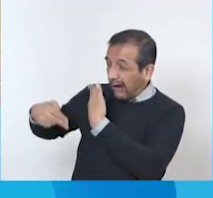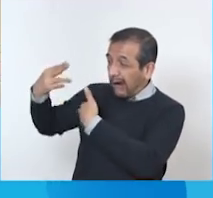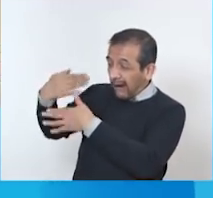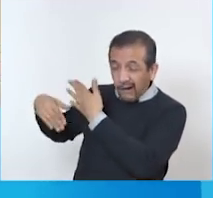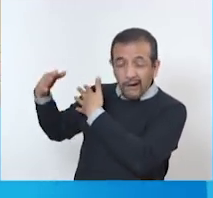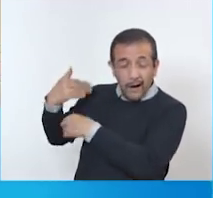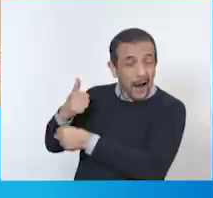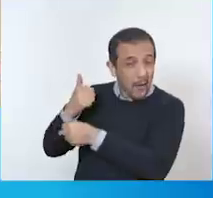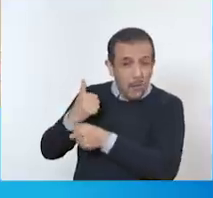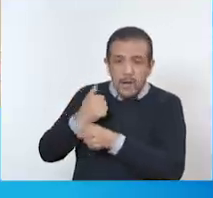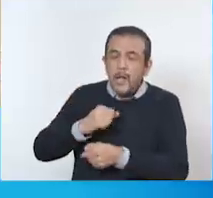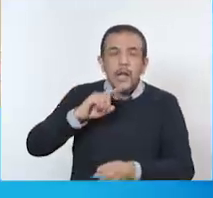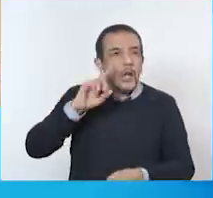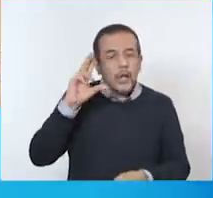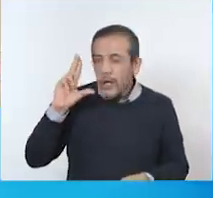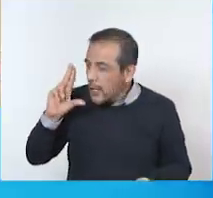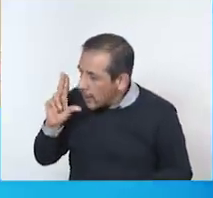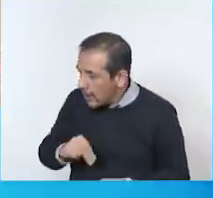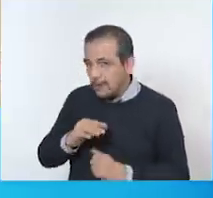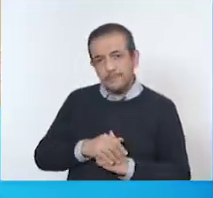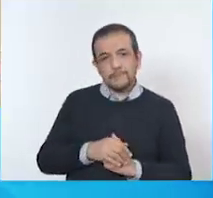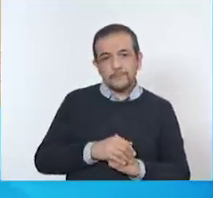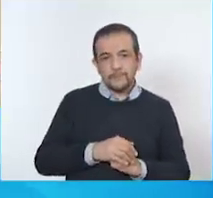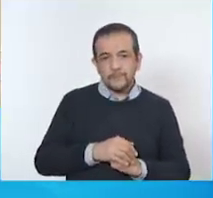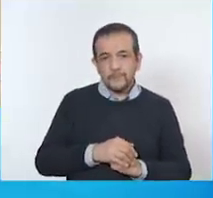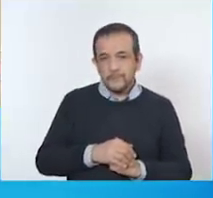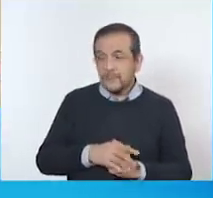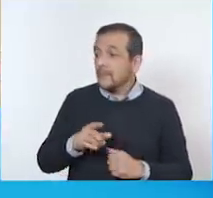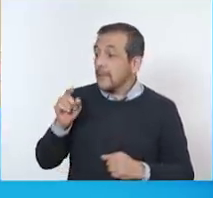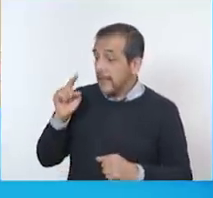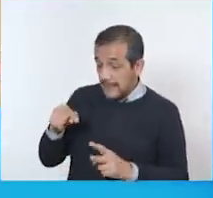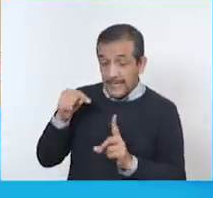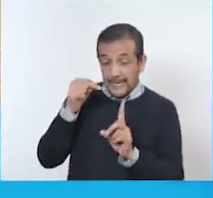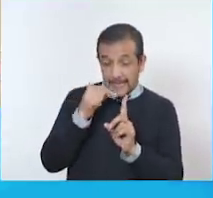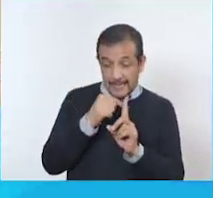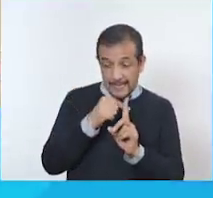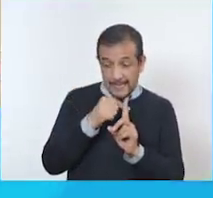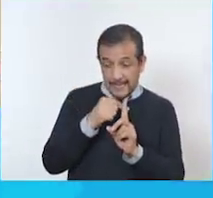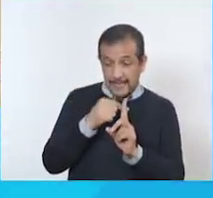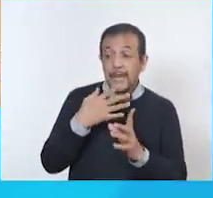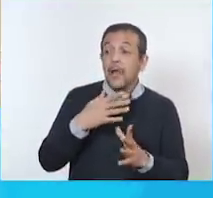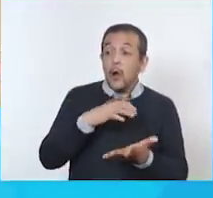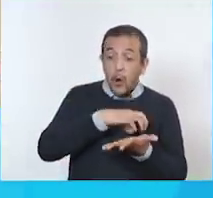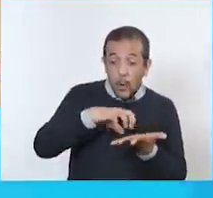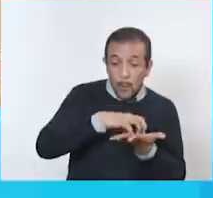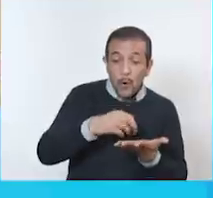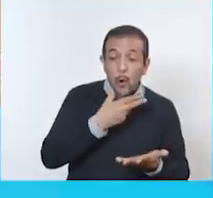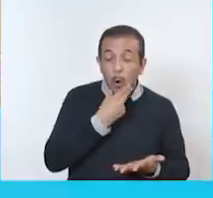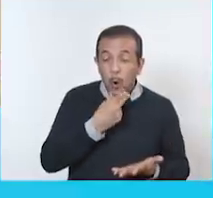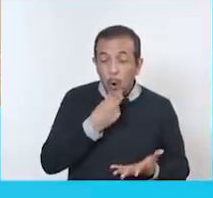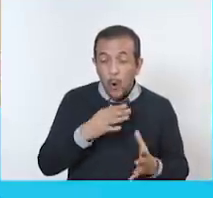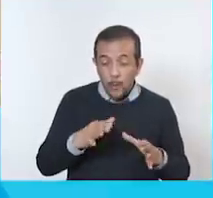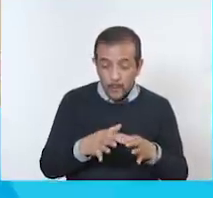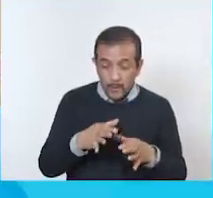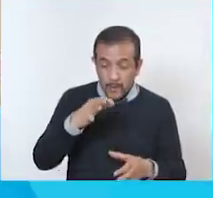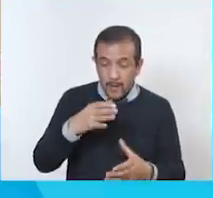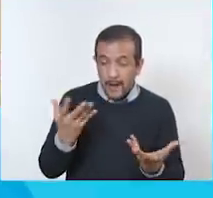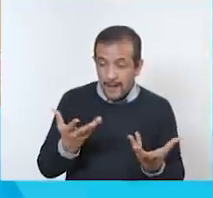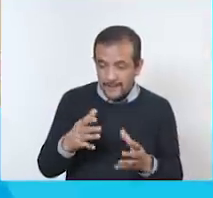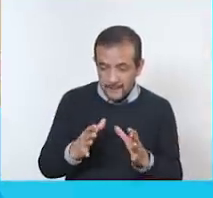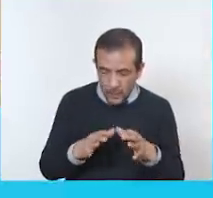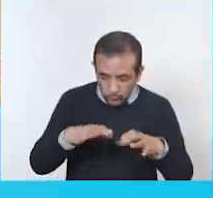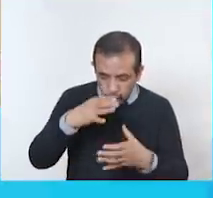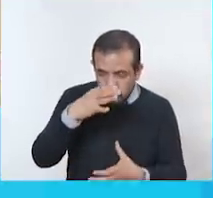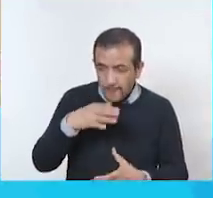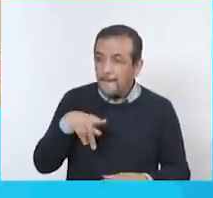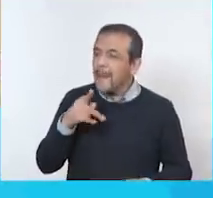lo regaló su abuelita! No. ¿No? Ella se lo compró a un señor que hacía floreros. ¡Oh! Bueno, pero el caso